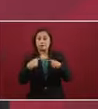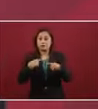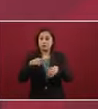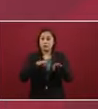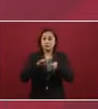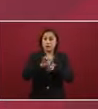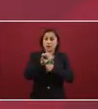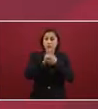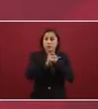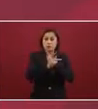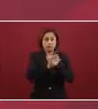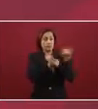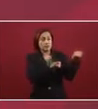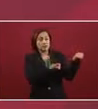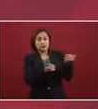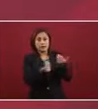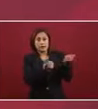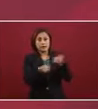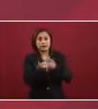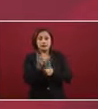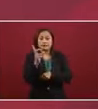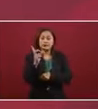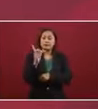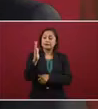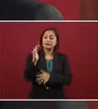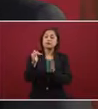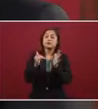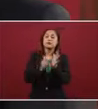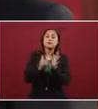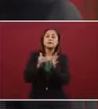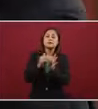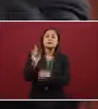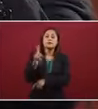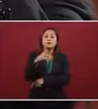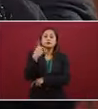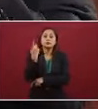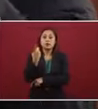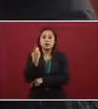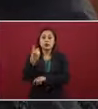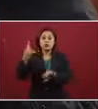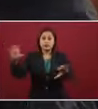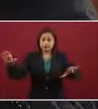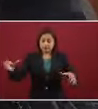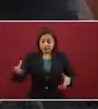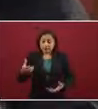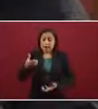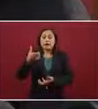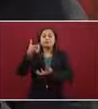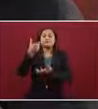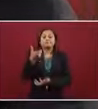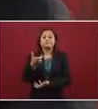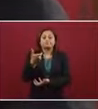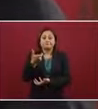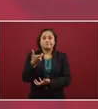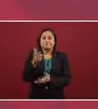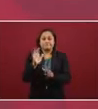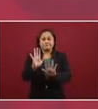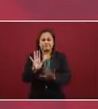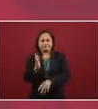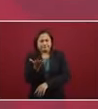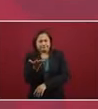son 35 mil millones de dólares. Para ubicarnos